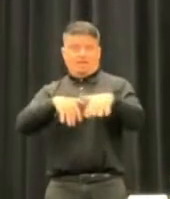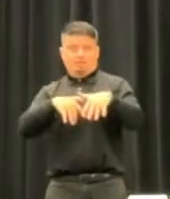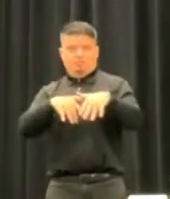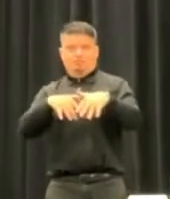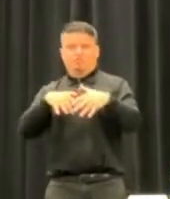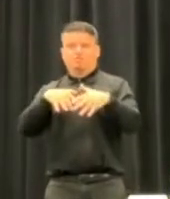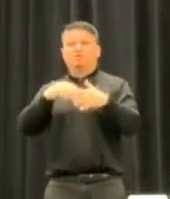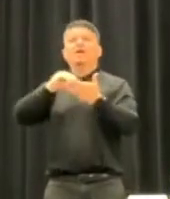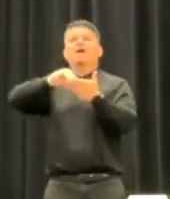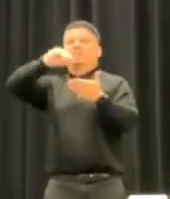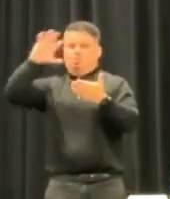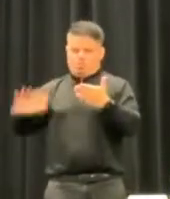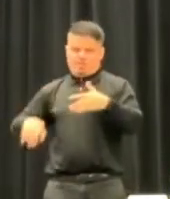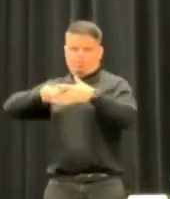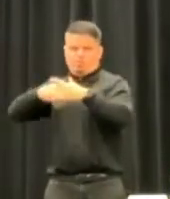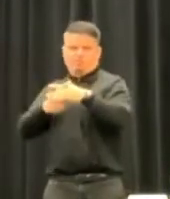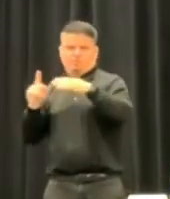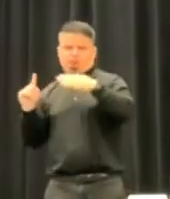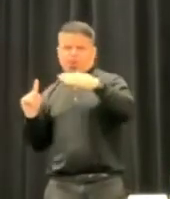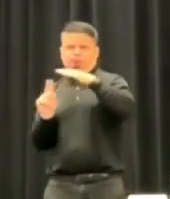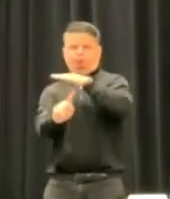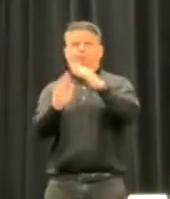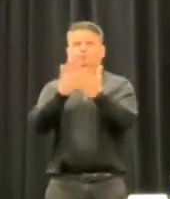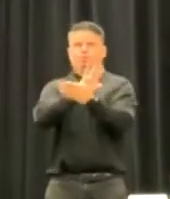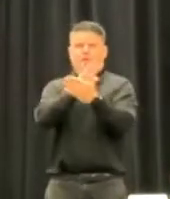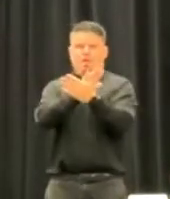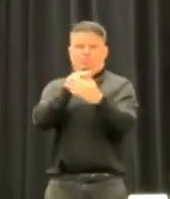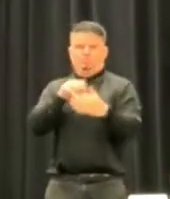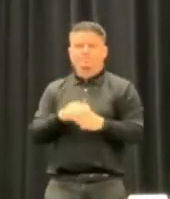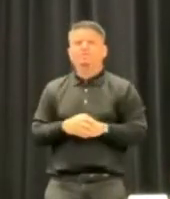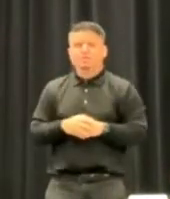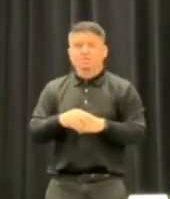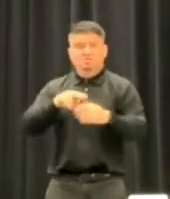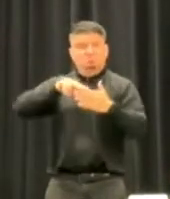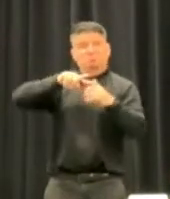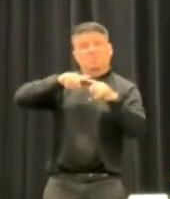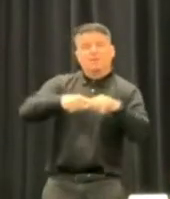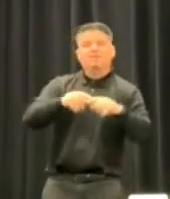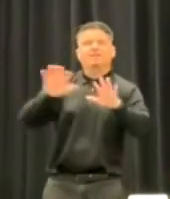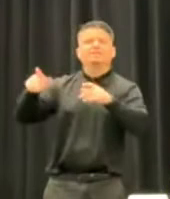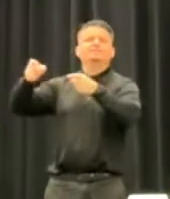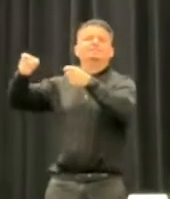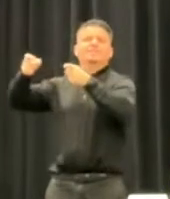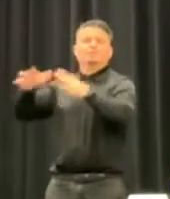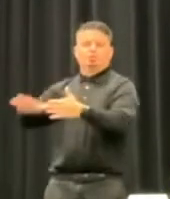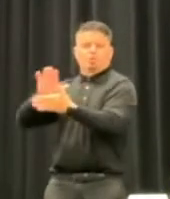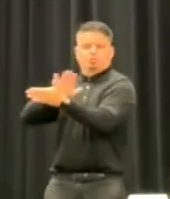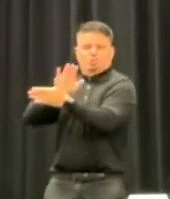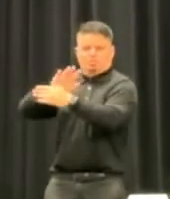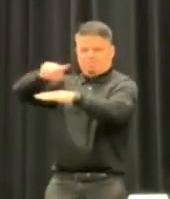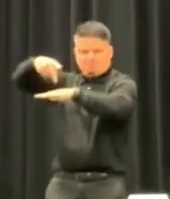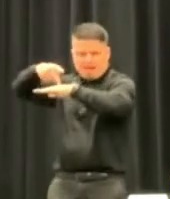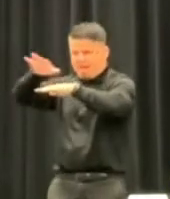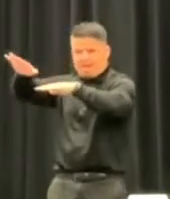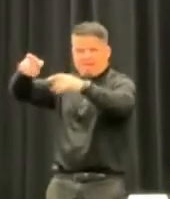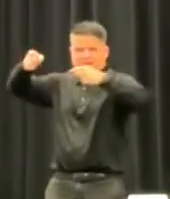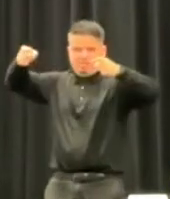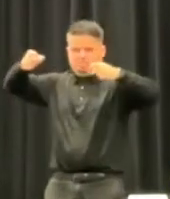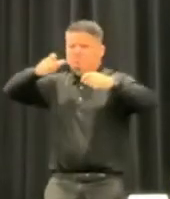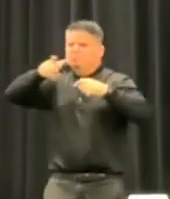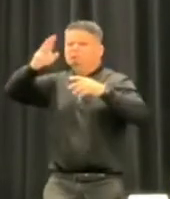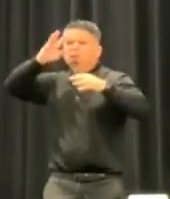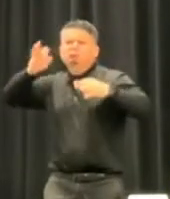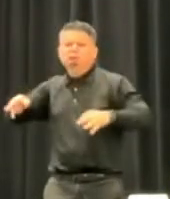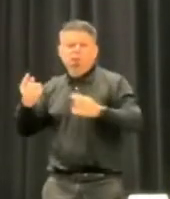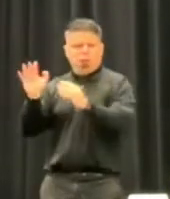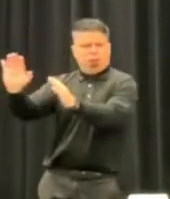uno de los directores de esas escuelas comienza en presencialmente de una forma parcial y gradual perfecto está